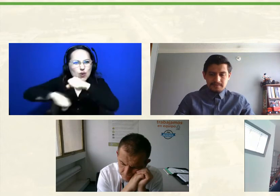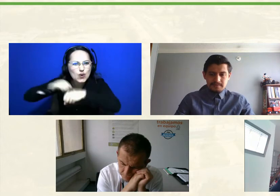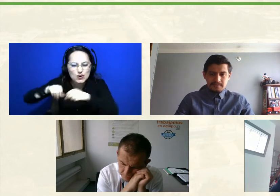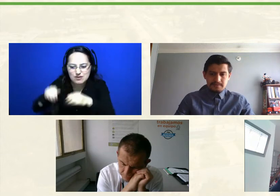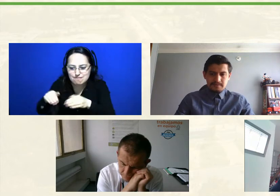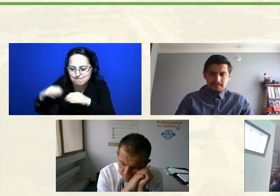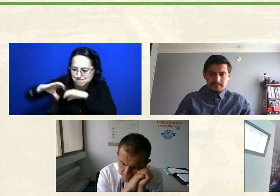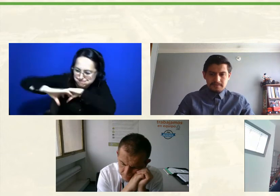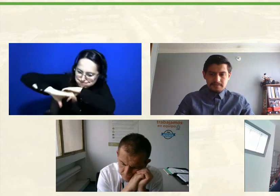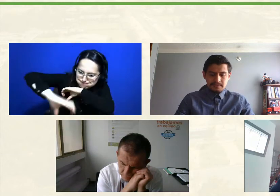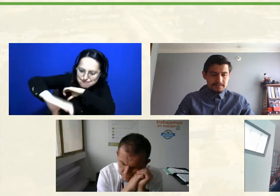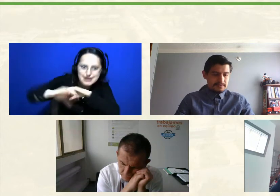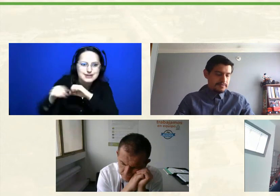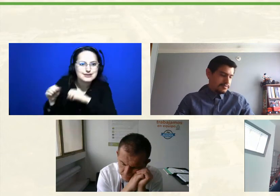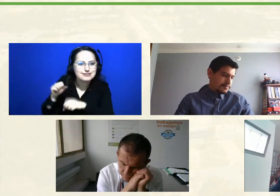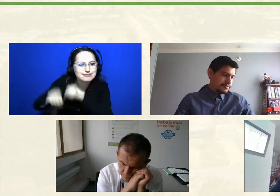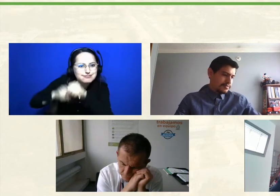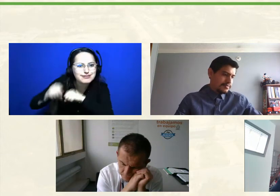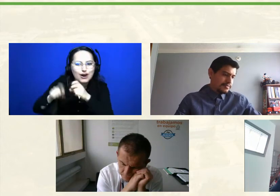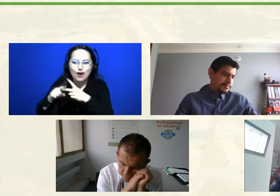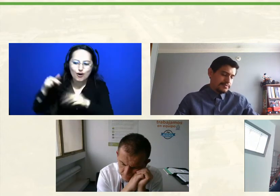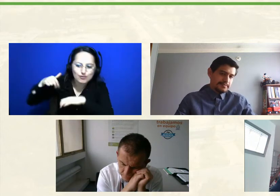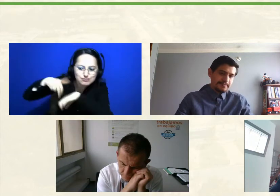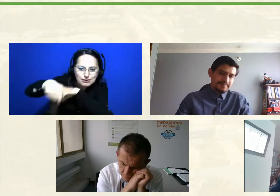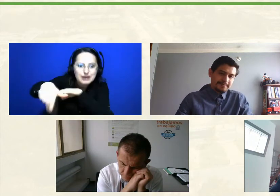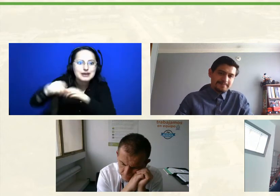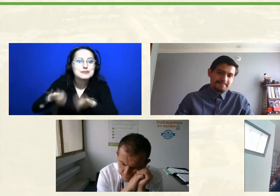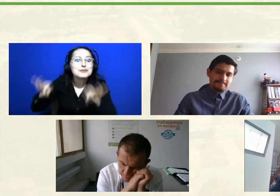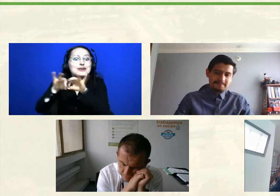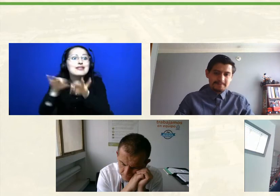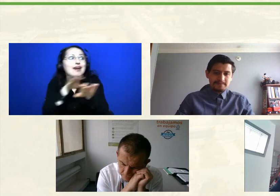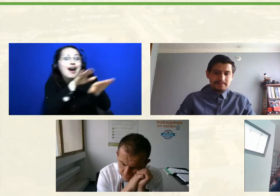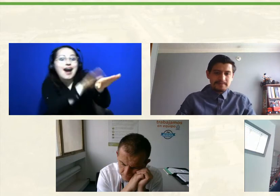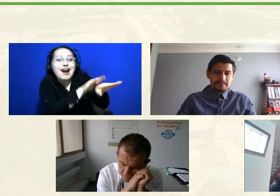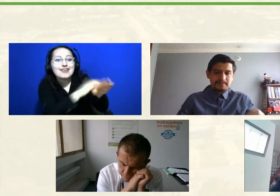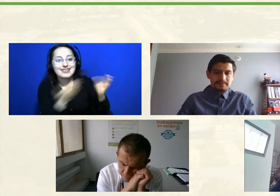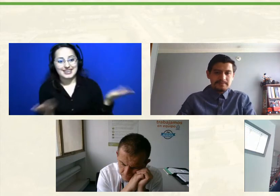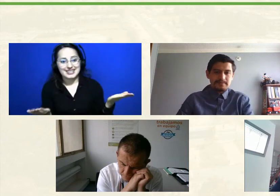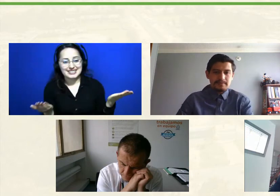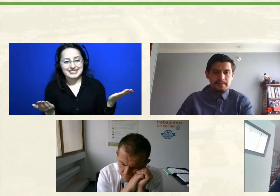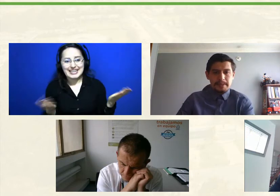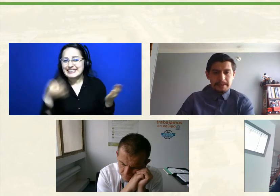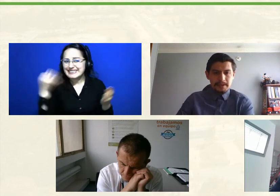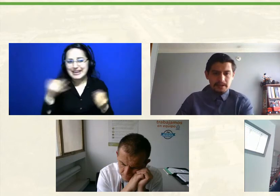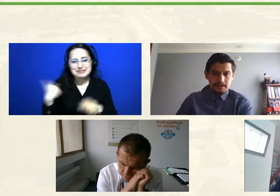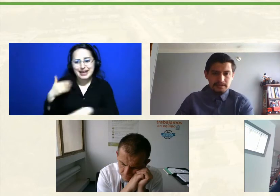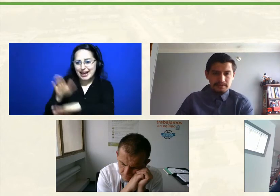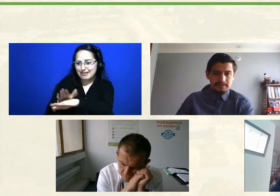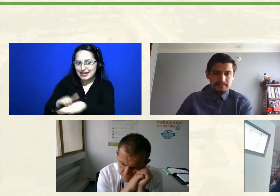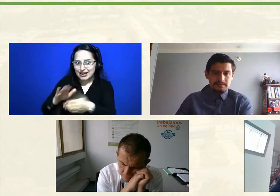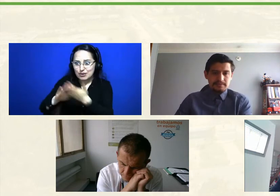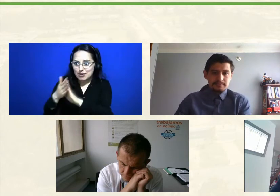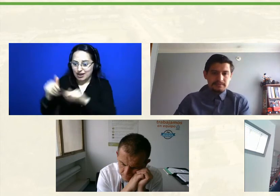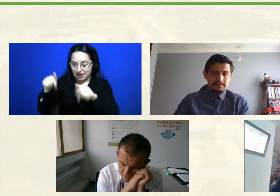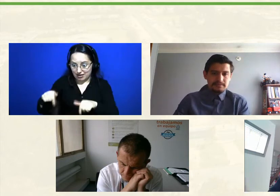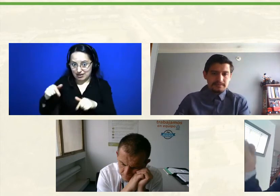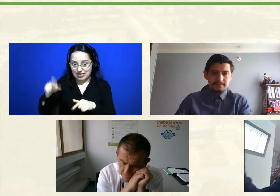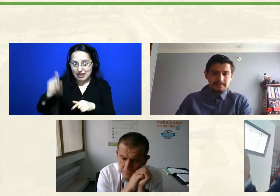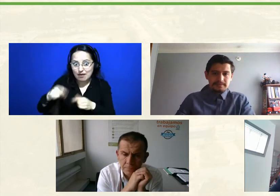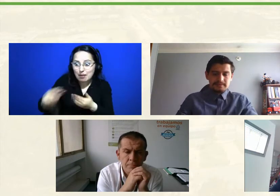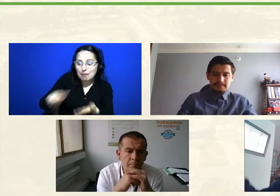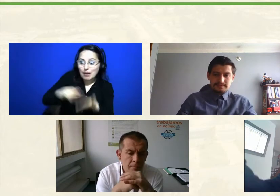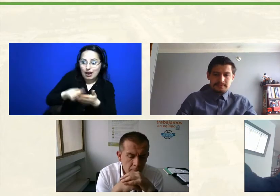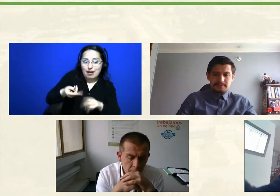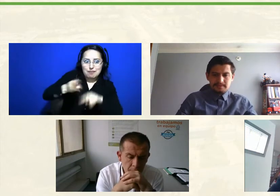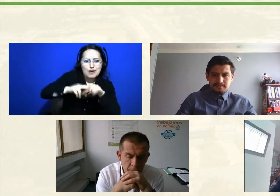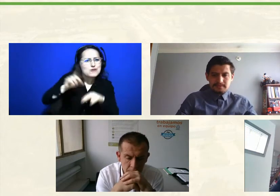otro tipo de obras, pues nos lo hagan saber de alguna forma. Nosotros siempre le decimos a las comunidades, esto no tiene ningún costo. Ustedes simplemente